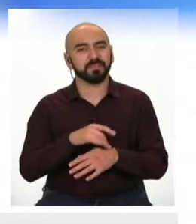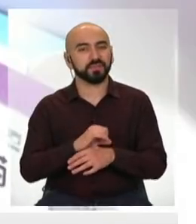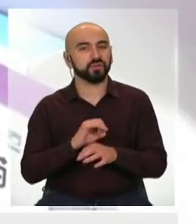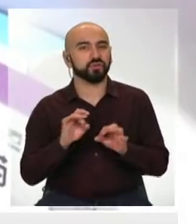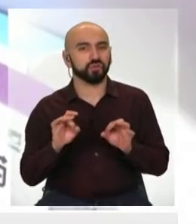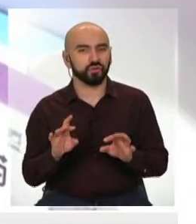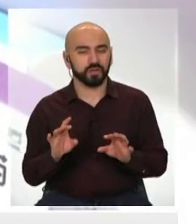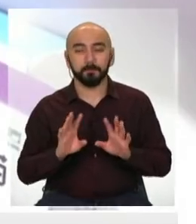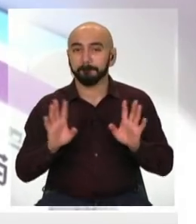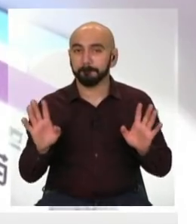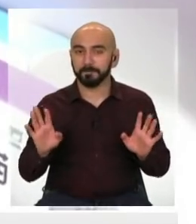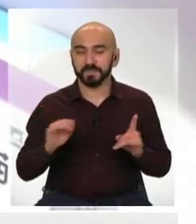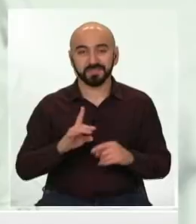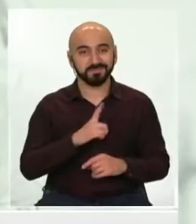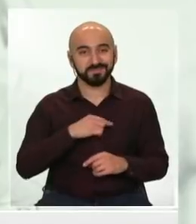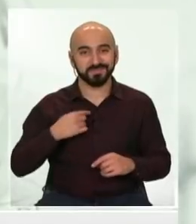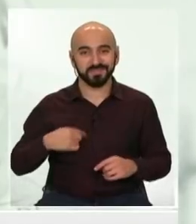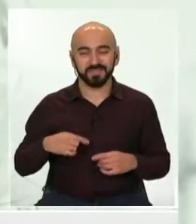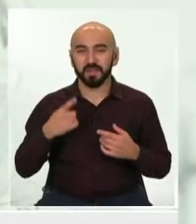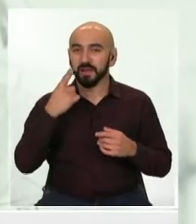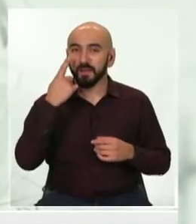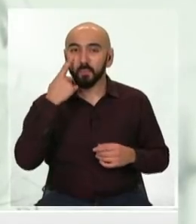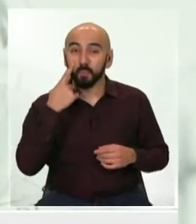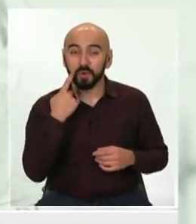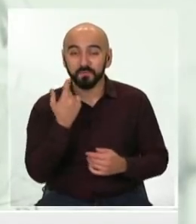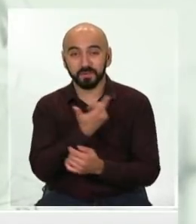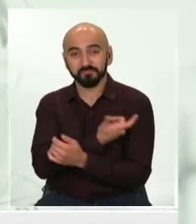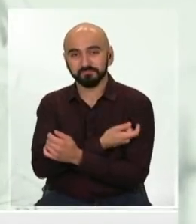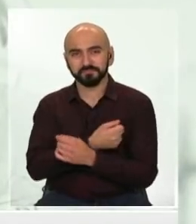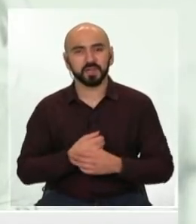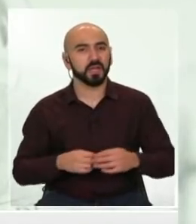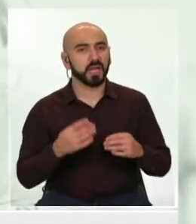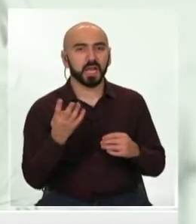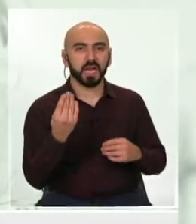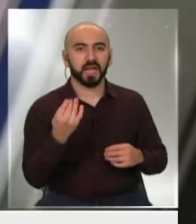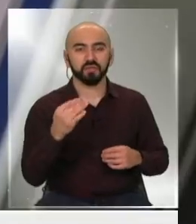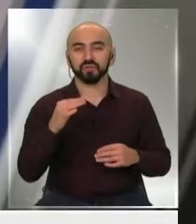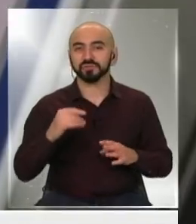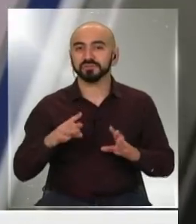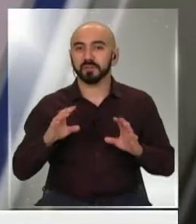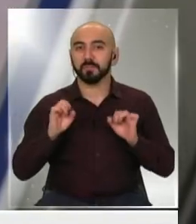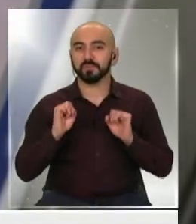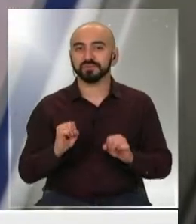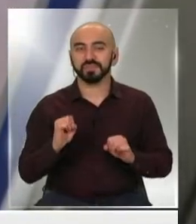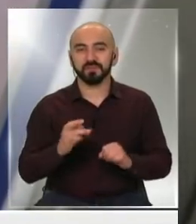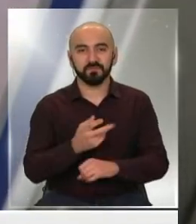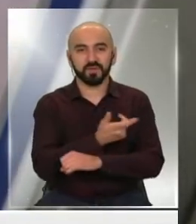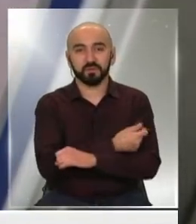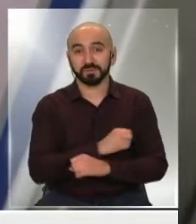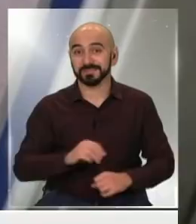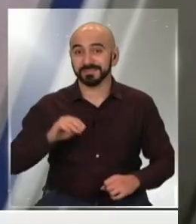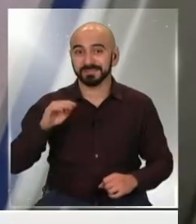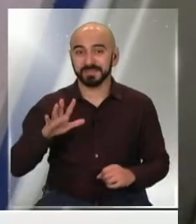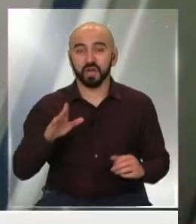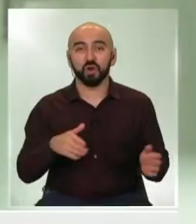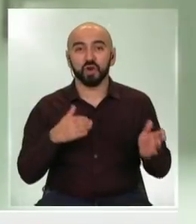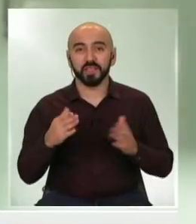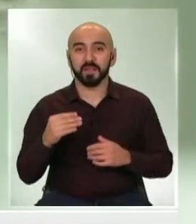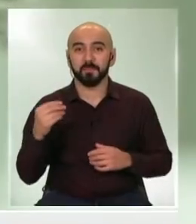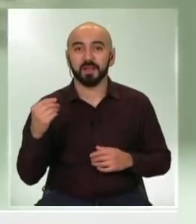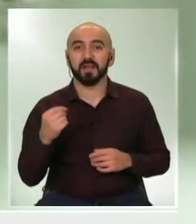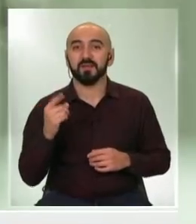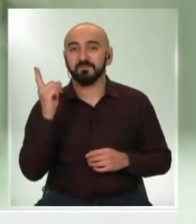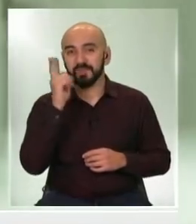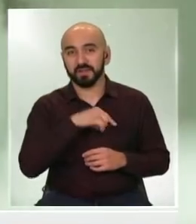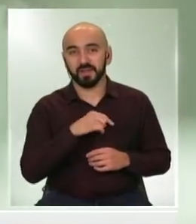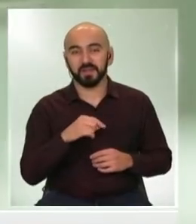china realiza ensayos clínicos de 14 potenciales vacunas 5 en la fase final de ensayo la fase 3